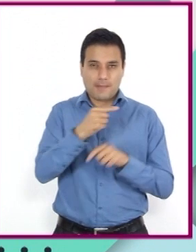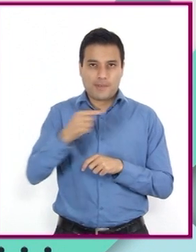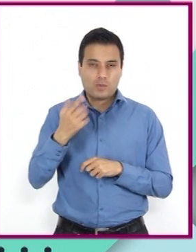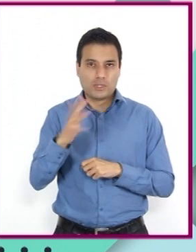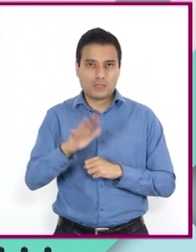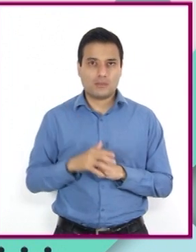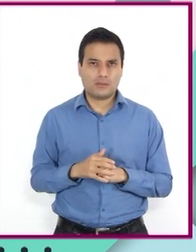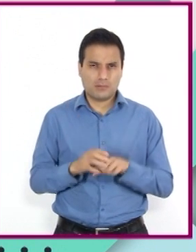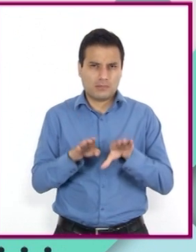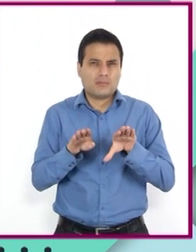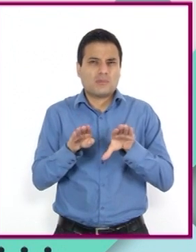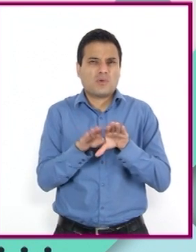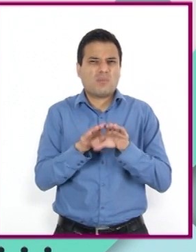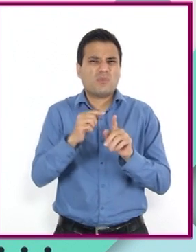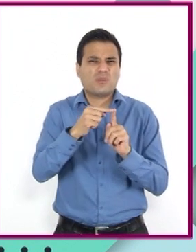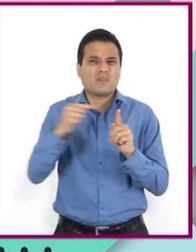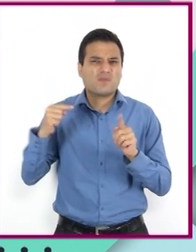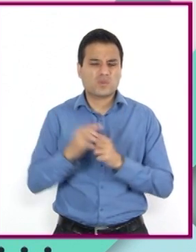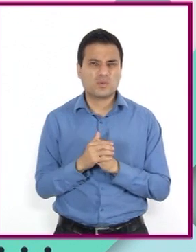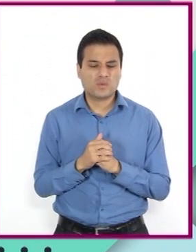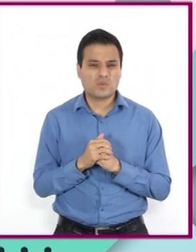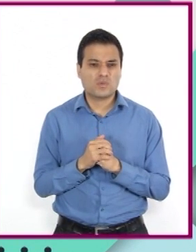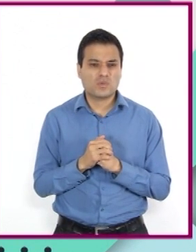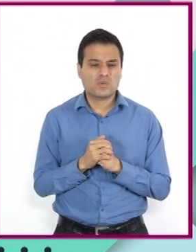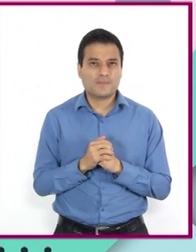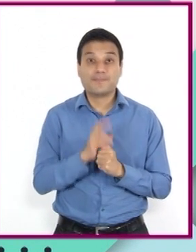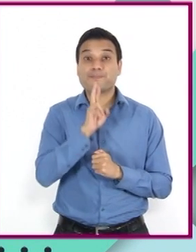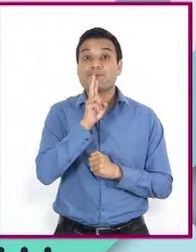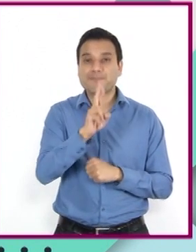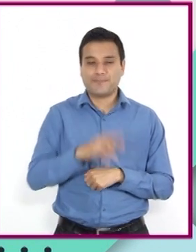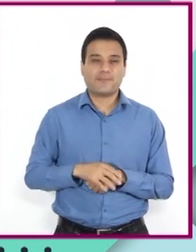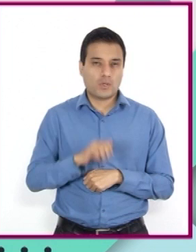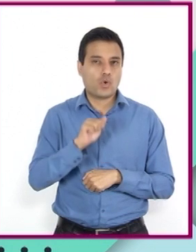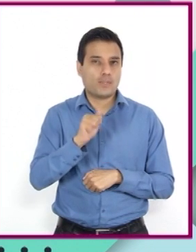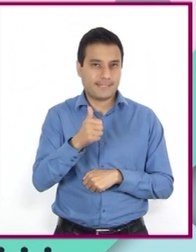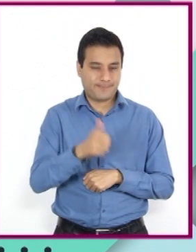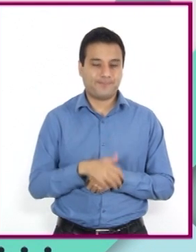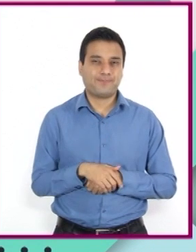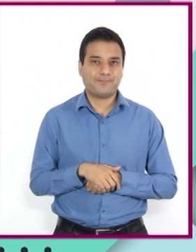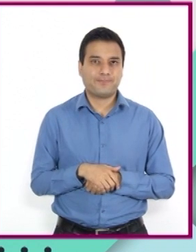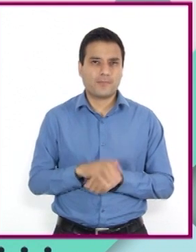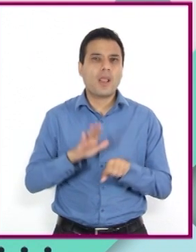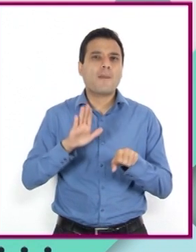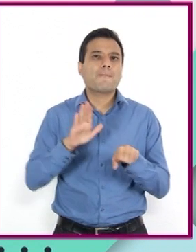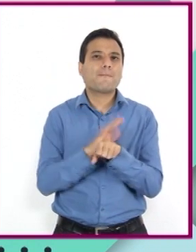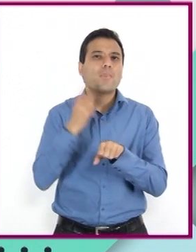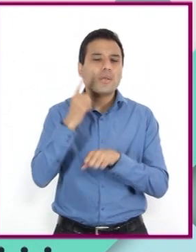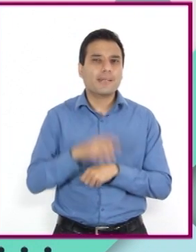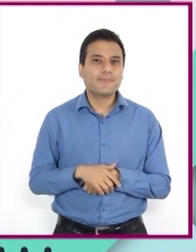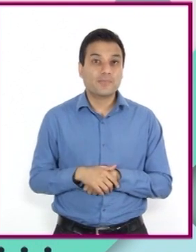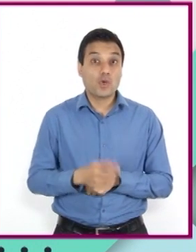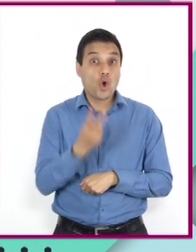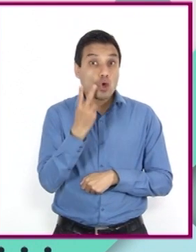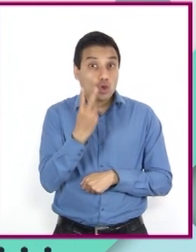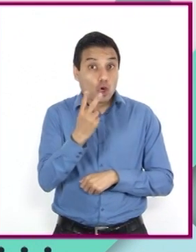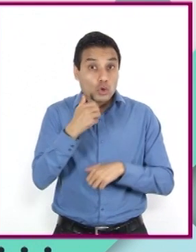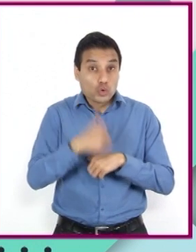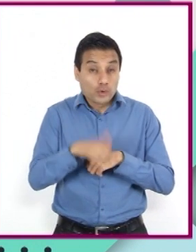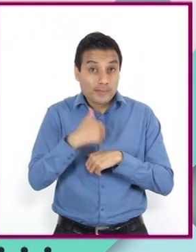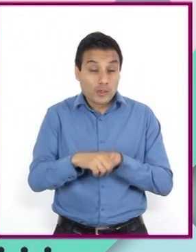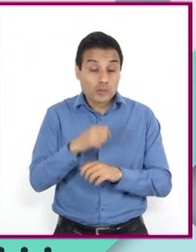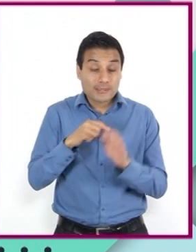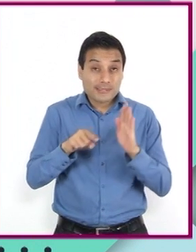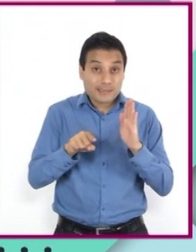¿Cómo se divide entre 10? El resultado es 11. Porque la división de dos números negativos da